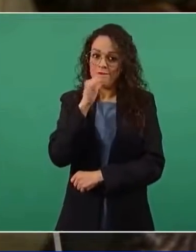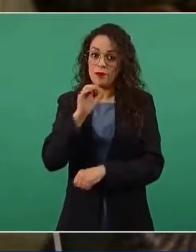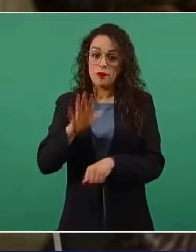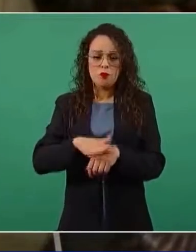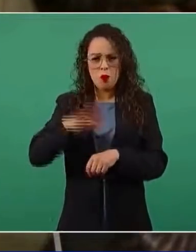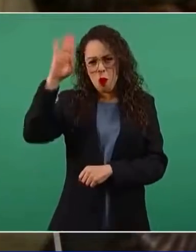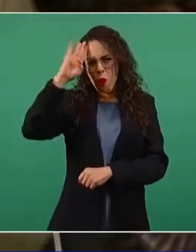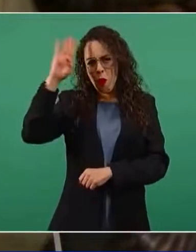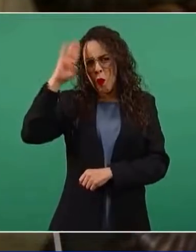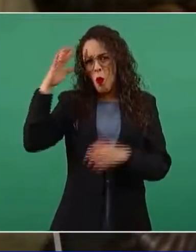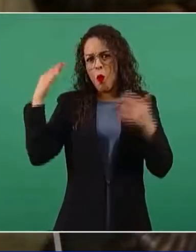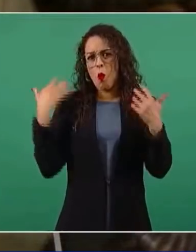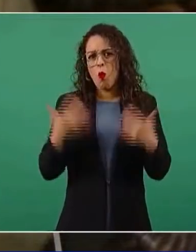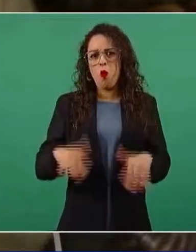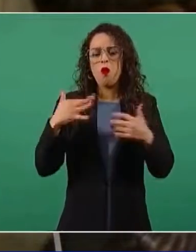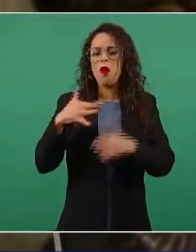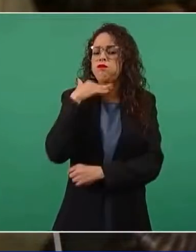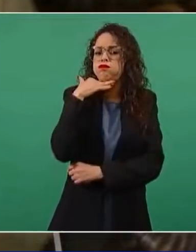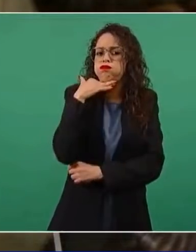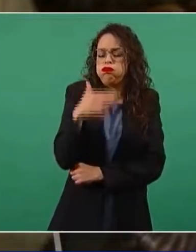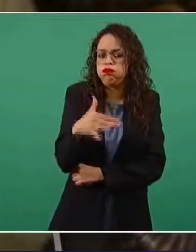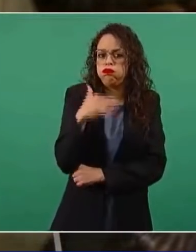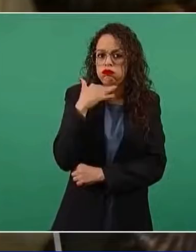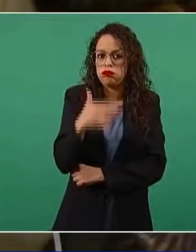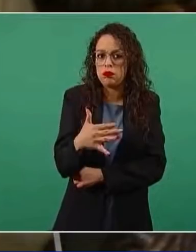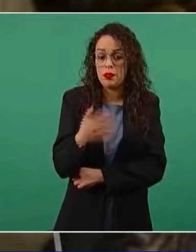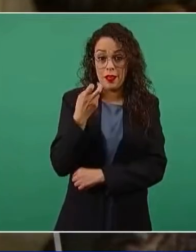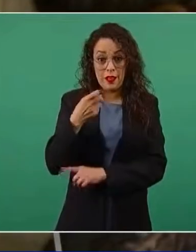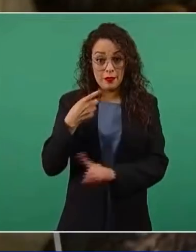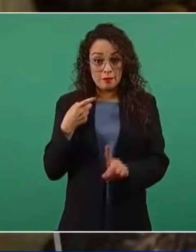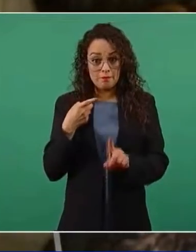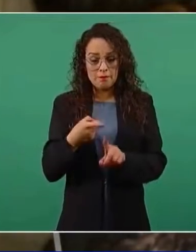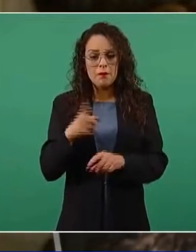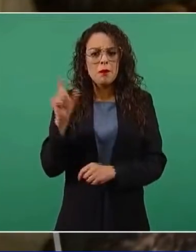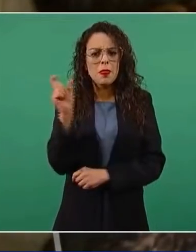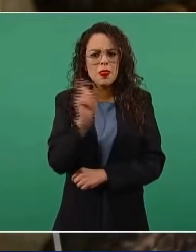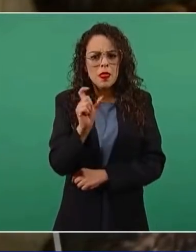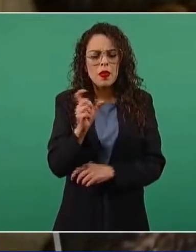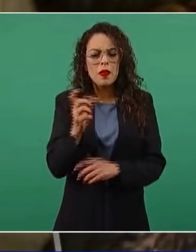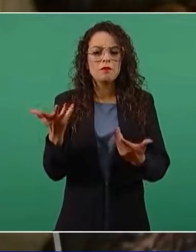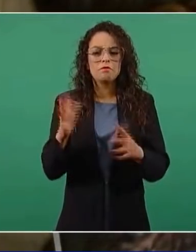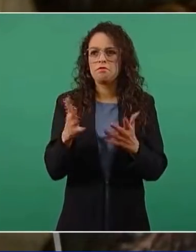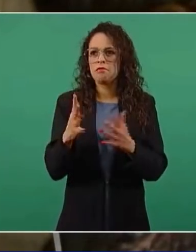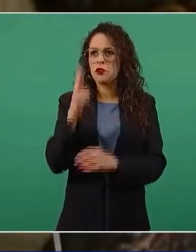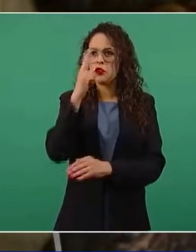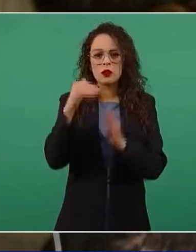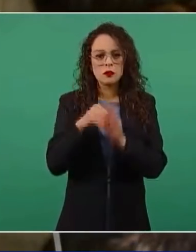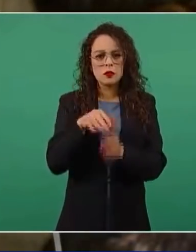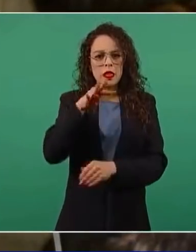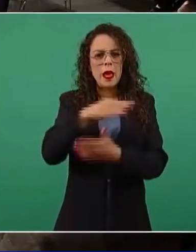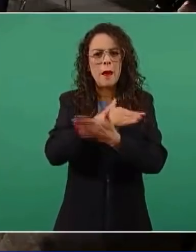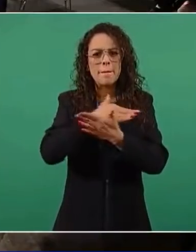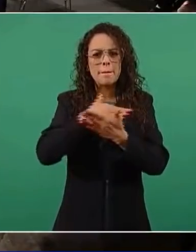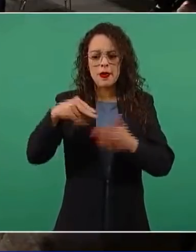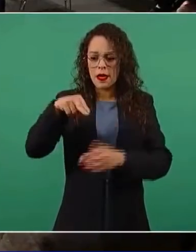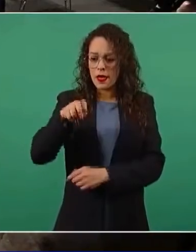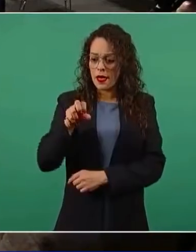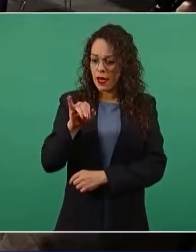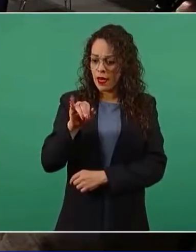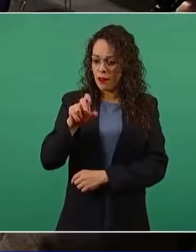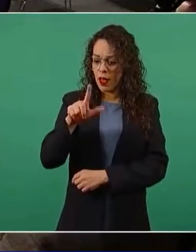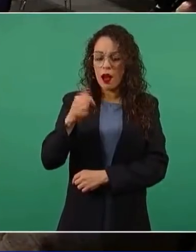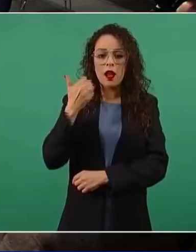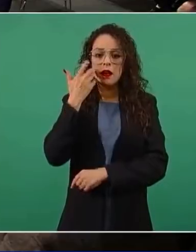inmensa. Esto fue a mediados de 2019, cuando Neri Vela decide retirar este